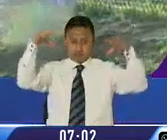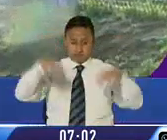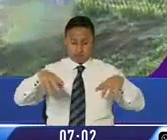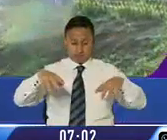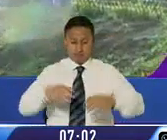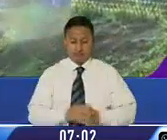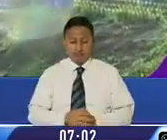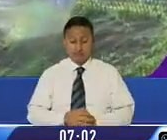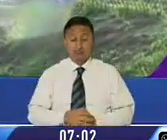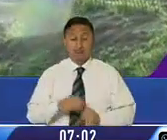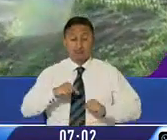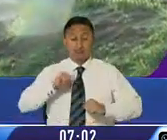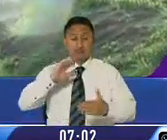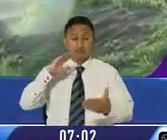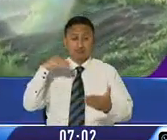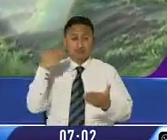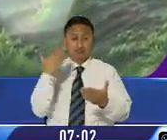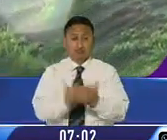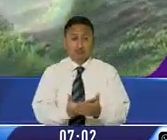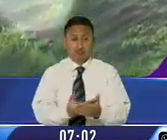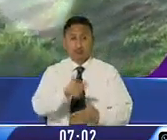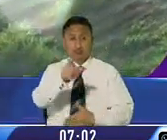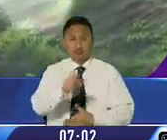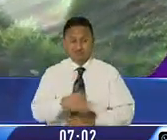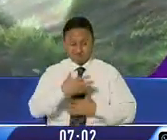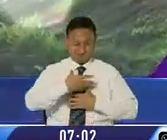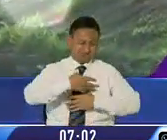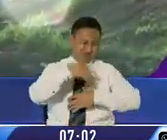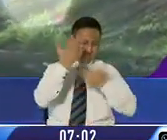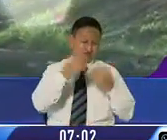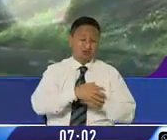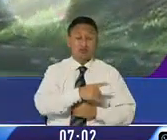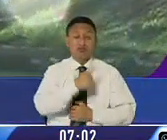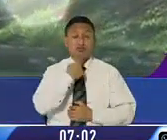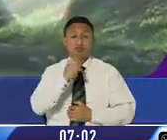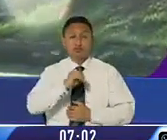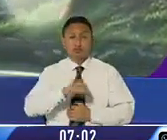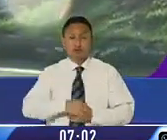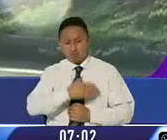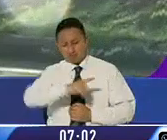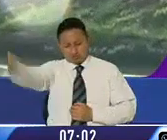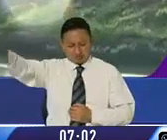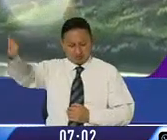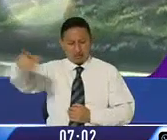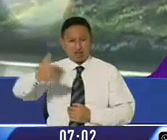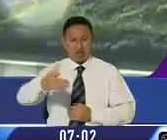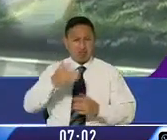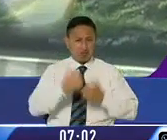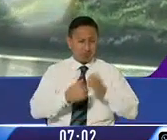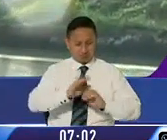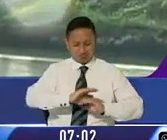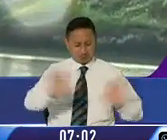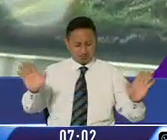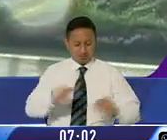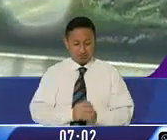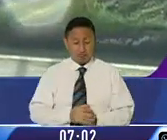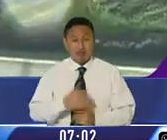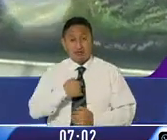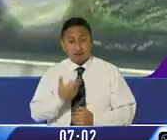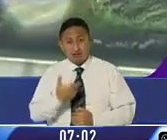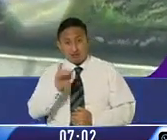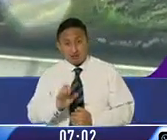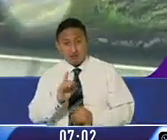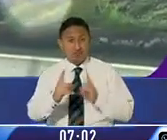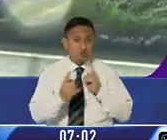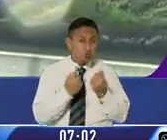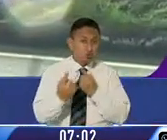A nuestra llegada estuvieron un poquito molestos, nos han manifestado que nos retiremos, que no quieren tener problemas, sin embargo hemos tratado de